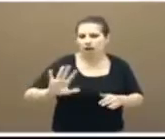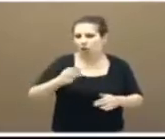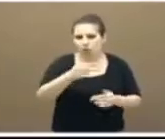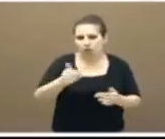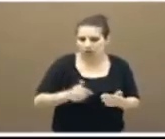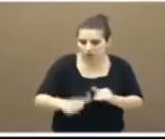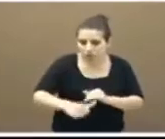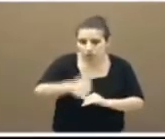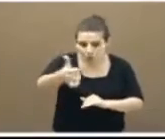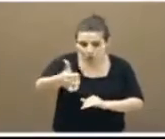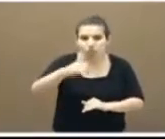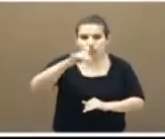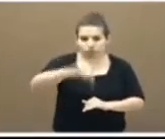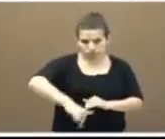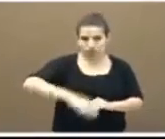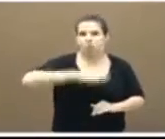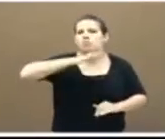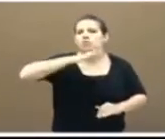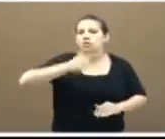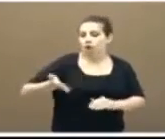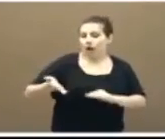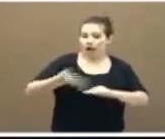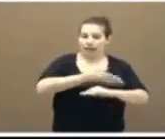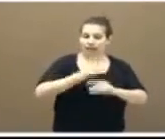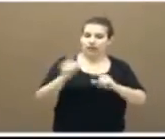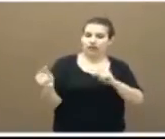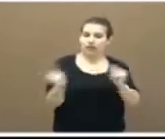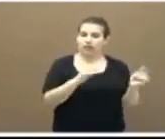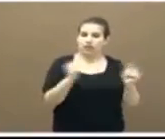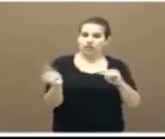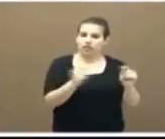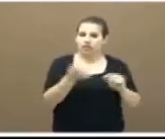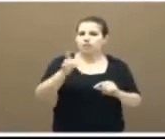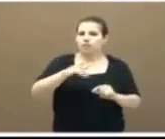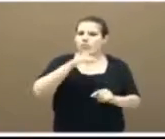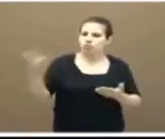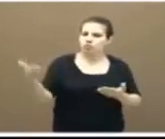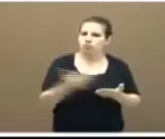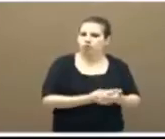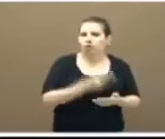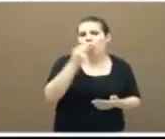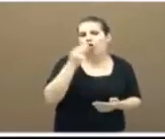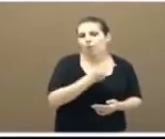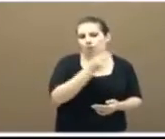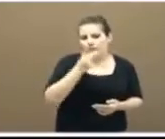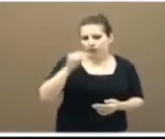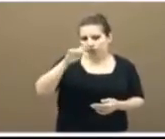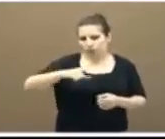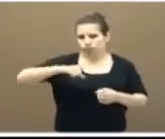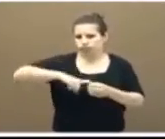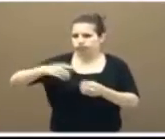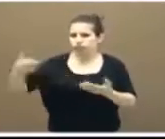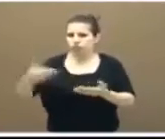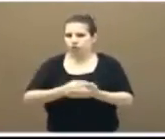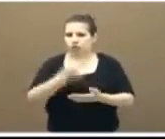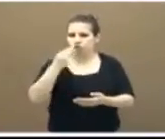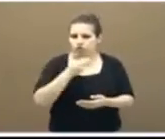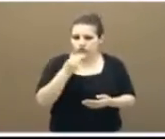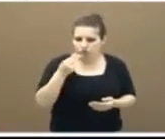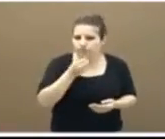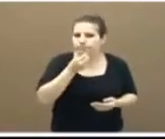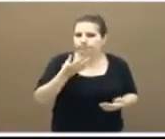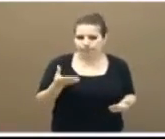semanas sea fruto no solo de un amplio diálogo, sino también de un compromiso por todas las partes que han intervenido, ¿no? Y le puedo asegurar que es